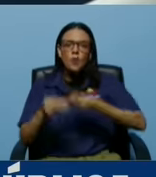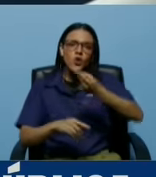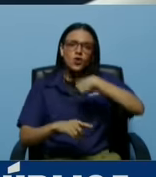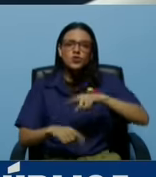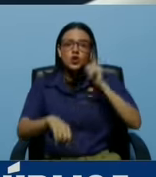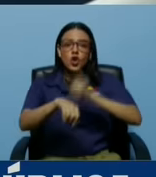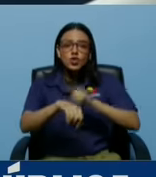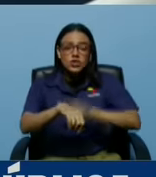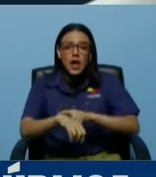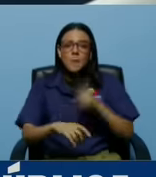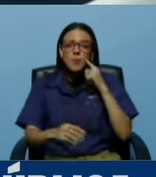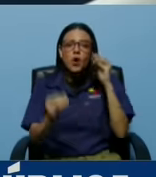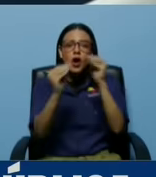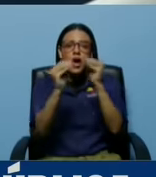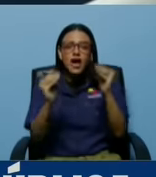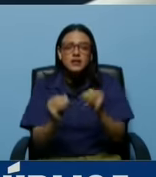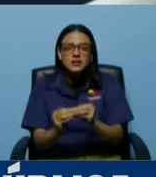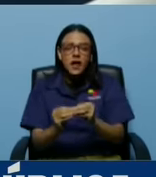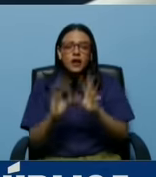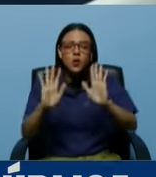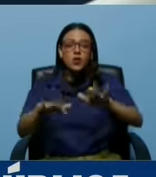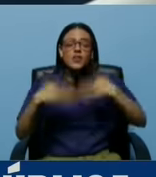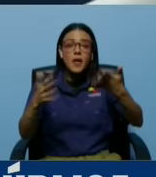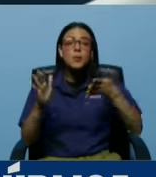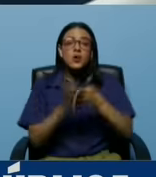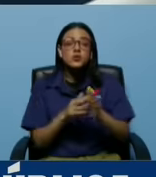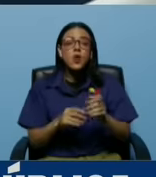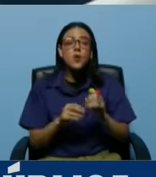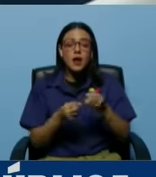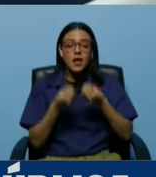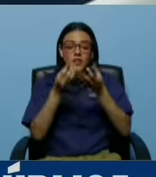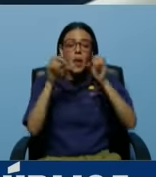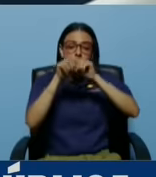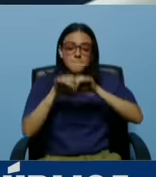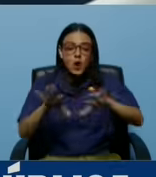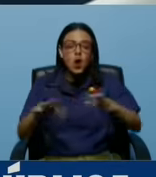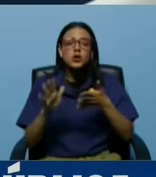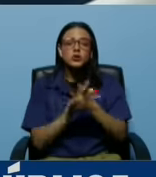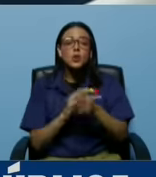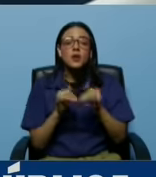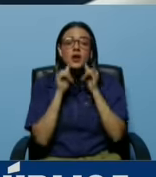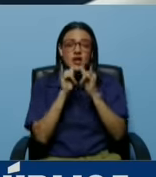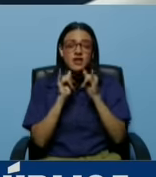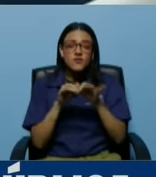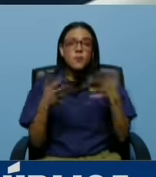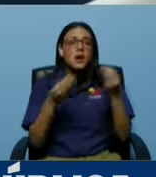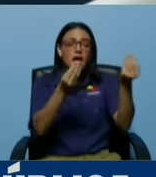lugar, posterior al veredicto, al informe que da